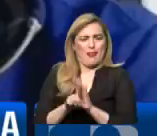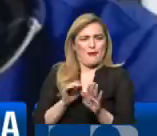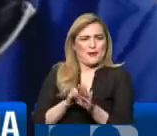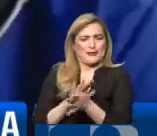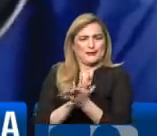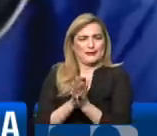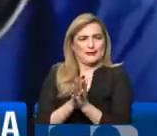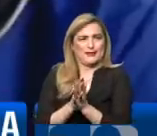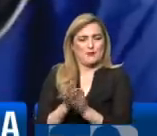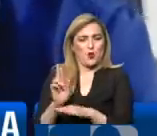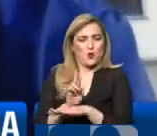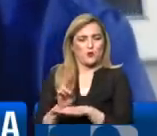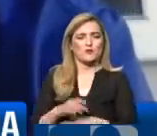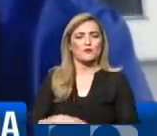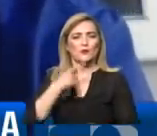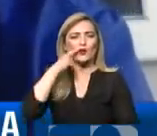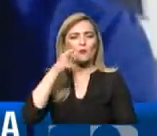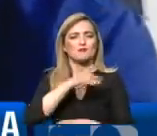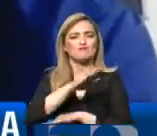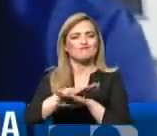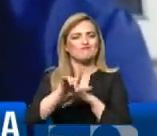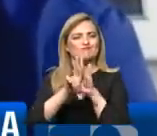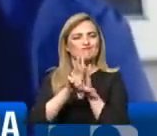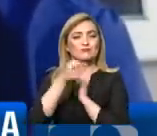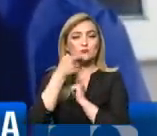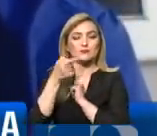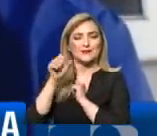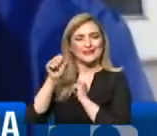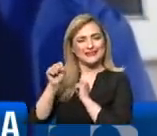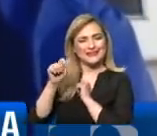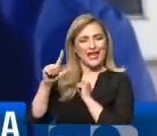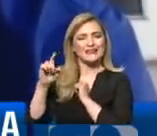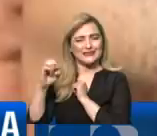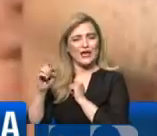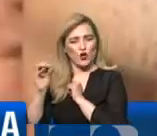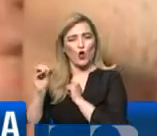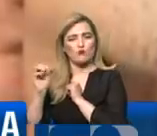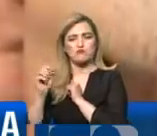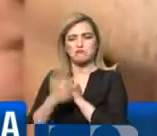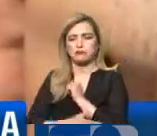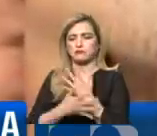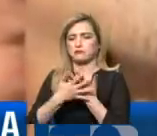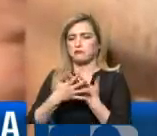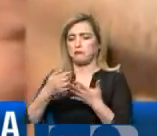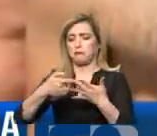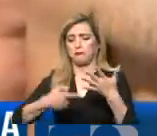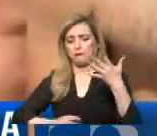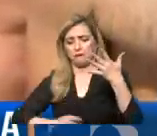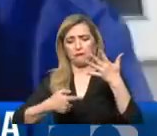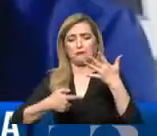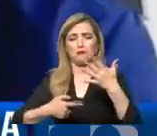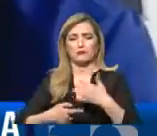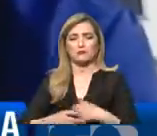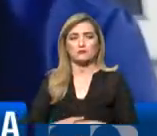de fuego. El penalista Pablo Encalada asegura que Salcedo podría afrontar una pena acumulada por concurrencia real de